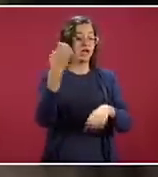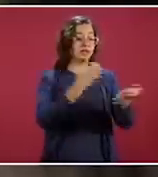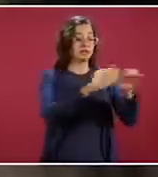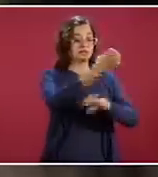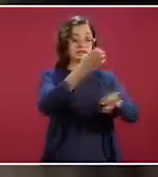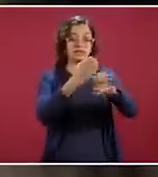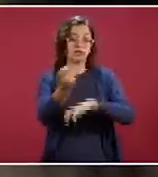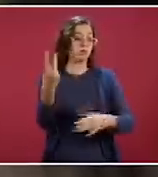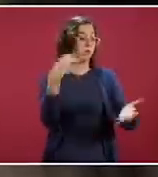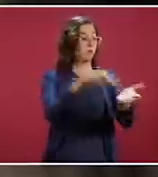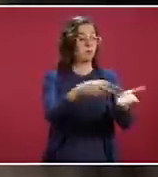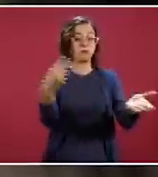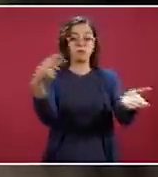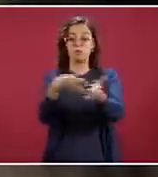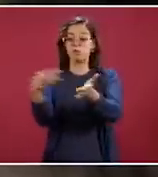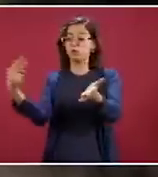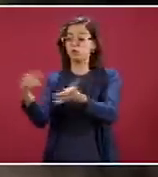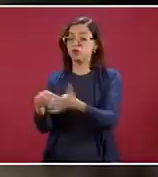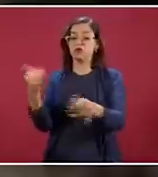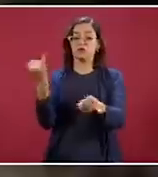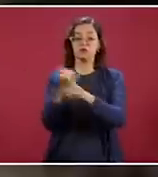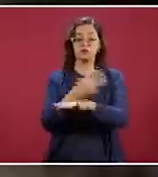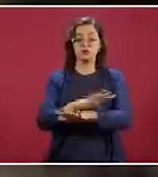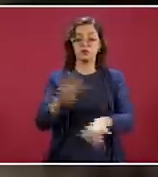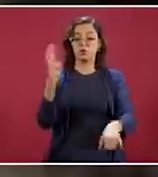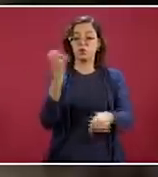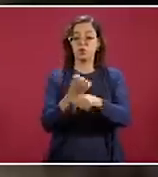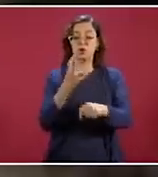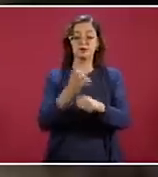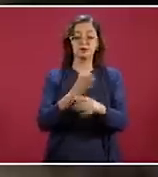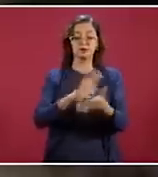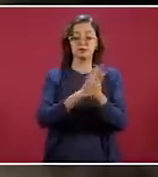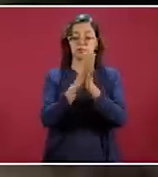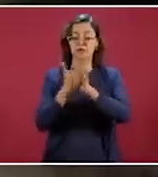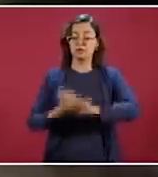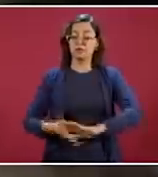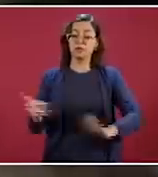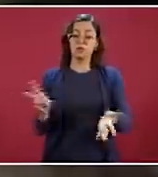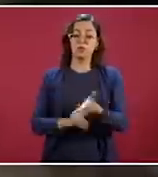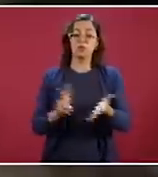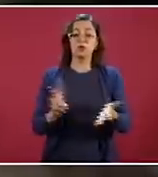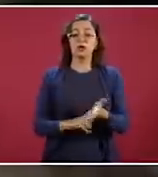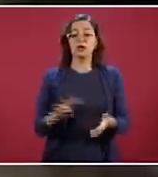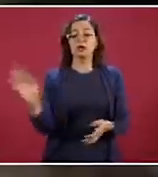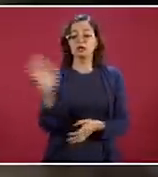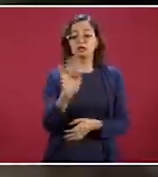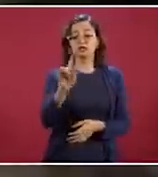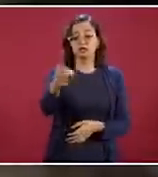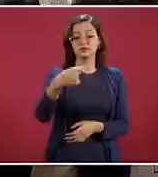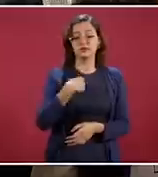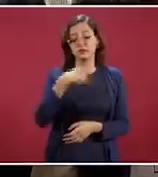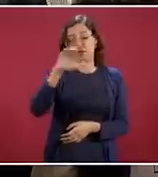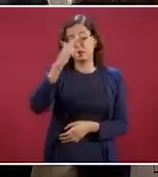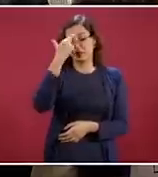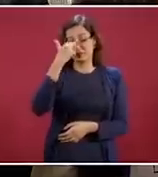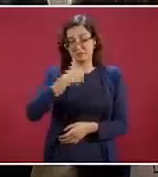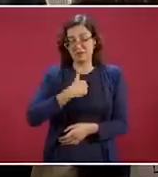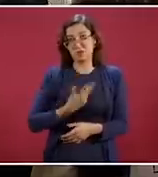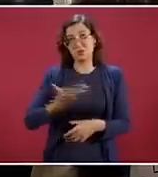la información de la cuarta transformación. Muchas gracias. Posiblemente usted se acuerde de mí de hace años. Sí.